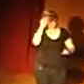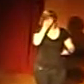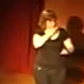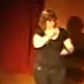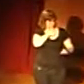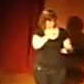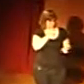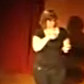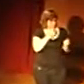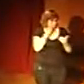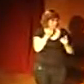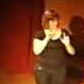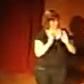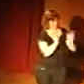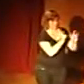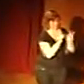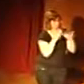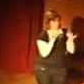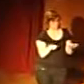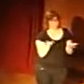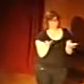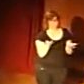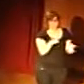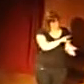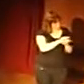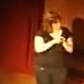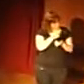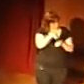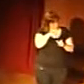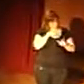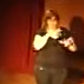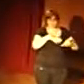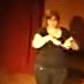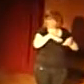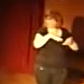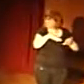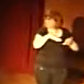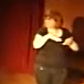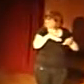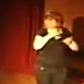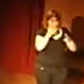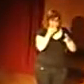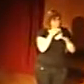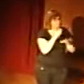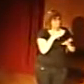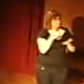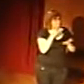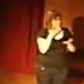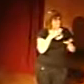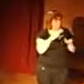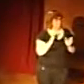tanto el patrón de España la sede o catedral donde se custodia los restos del patrón de España no podía